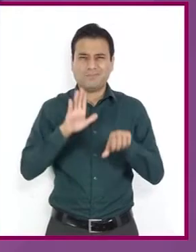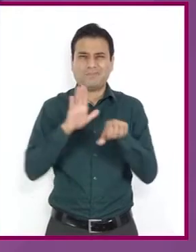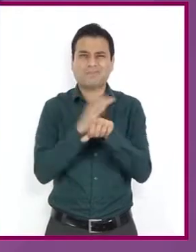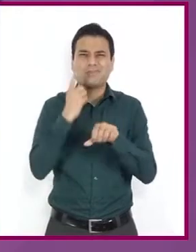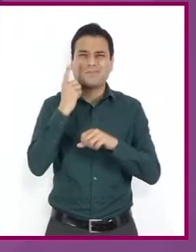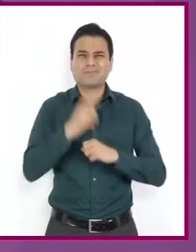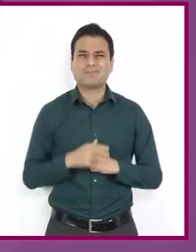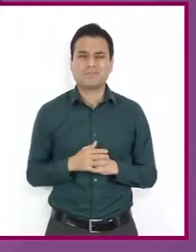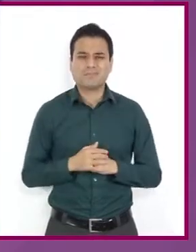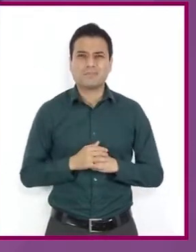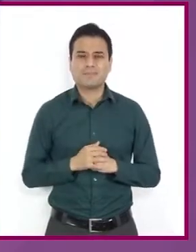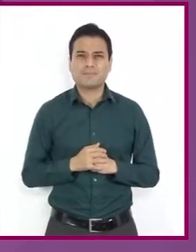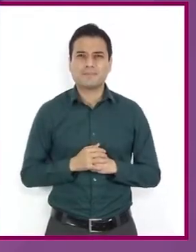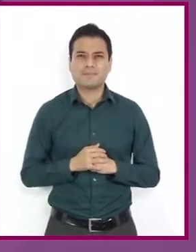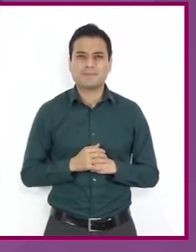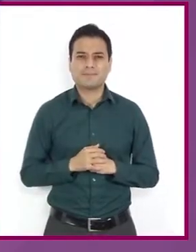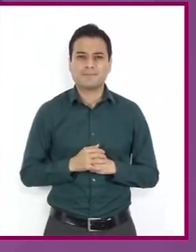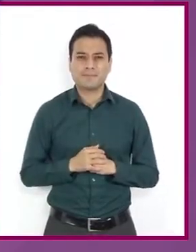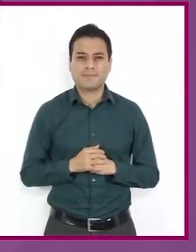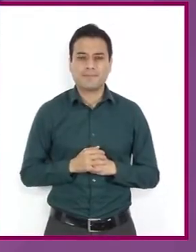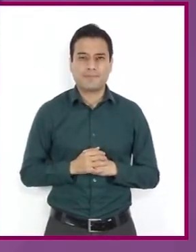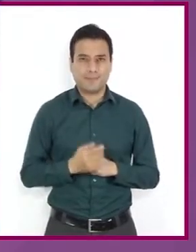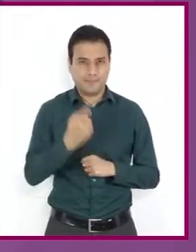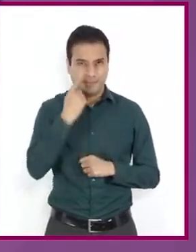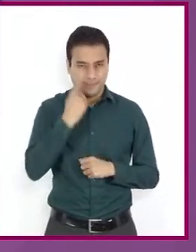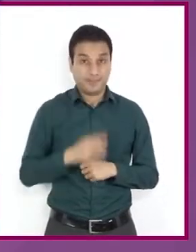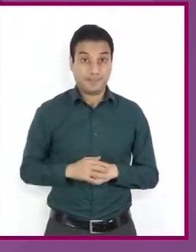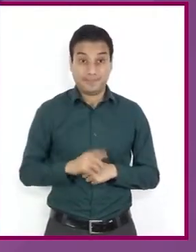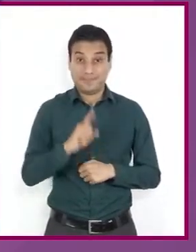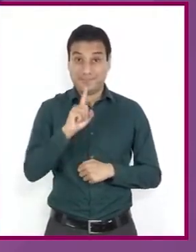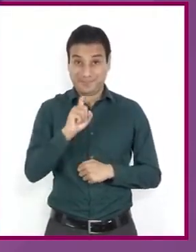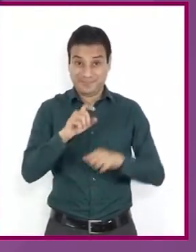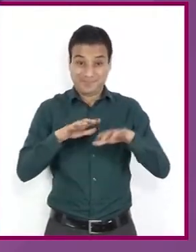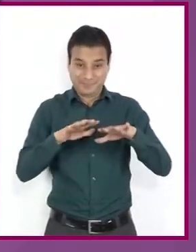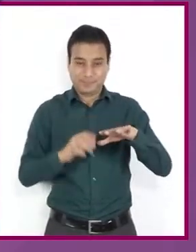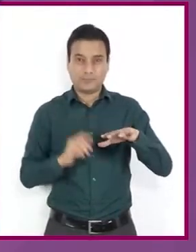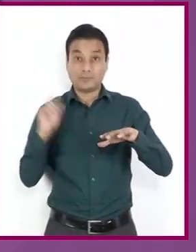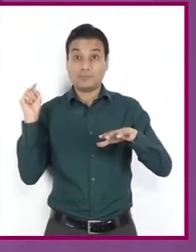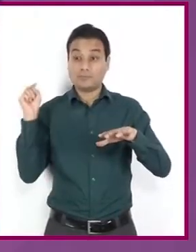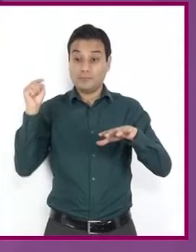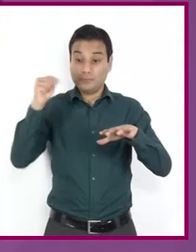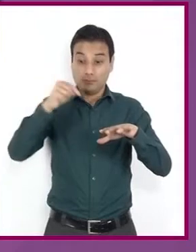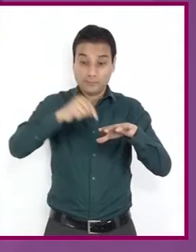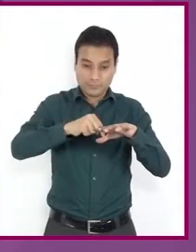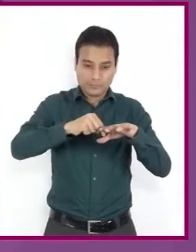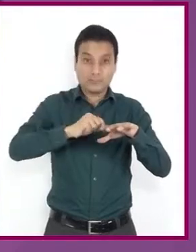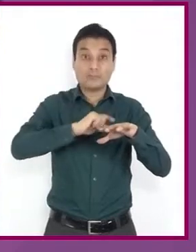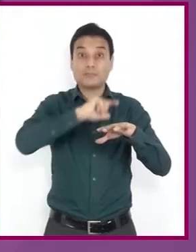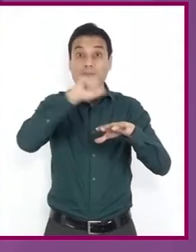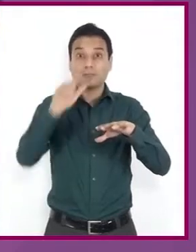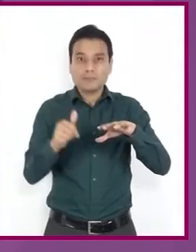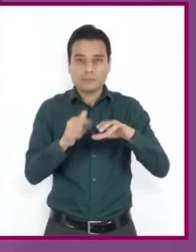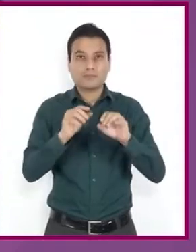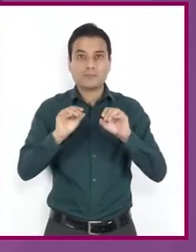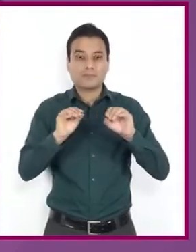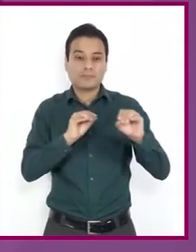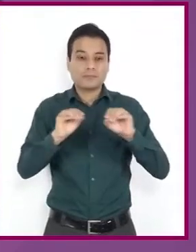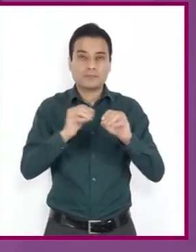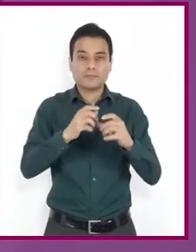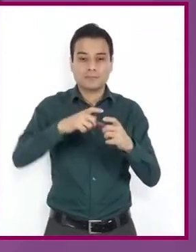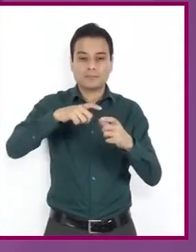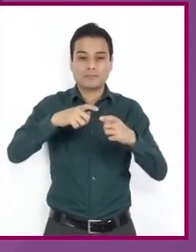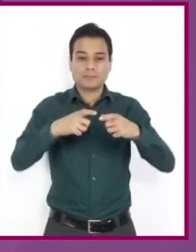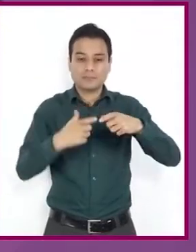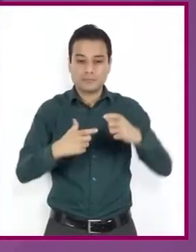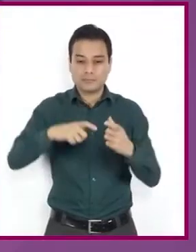esto? La región de agua perturbada mueve a su vez las regiones de agua vecinas, transfiriéndoles